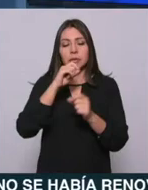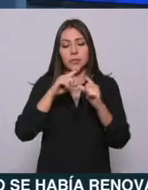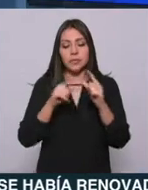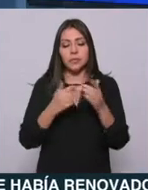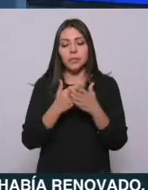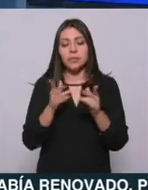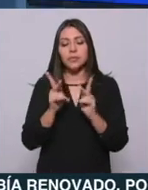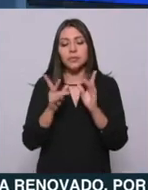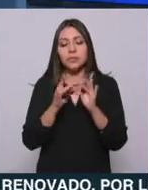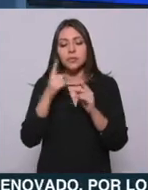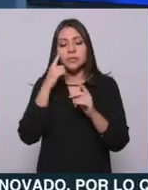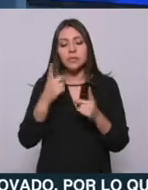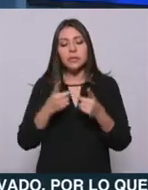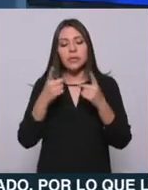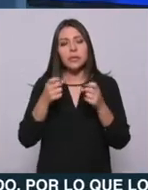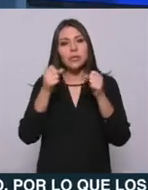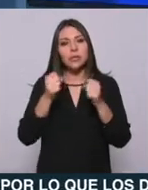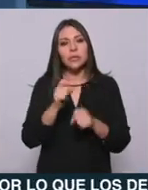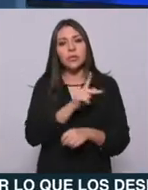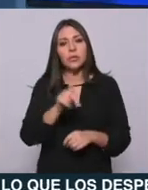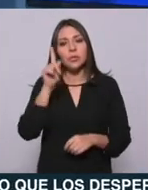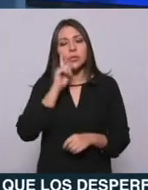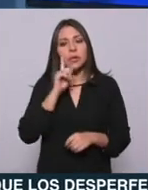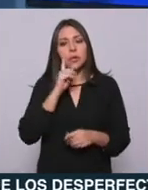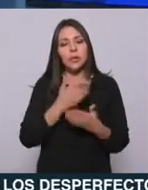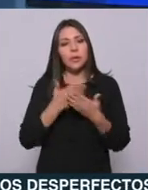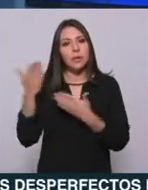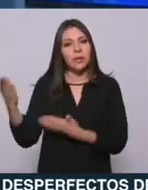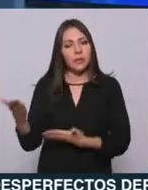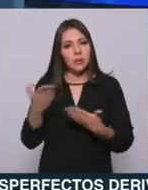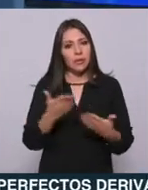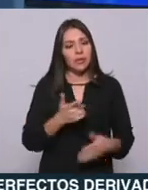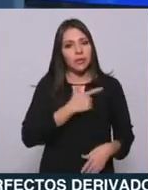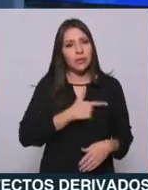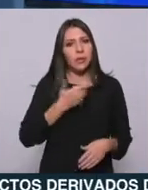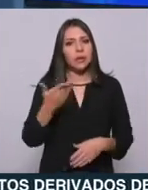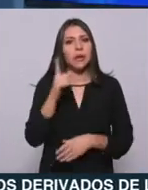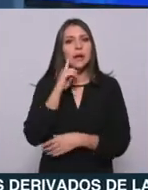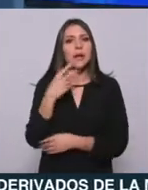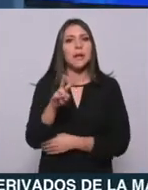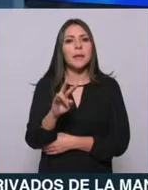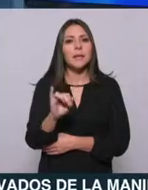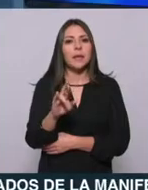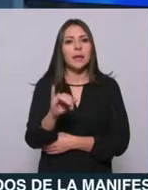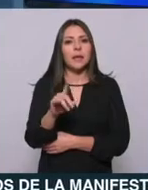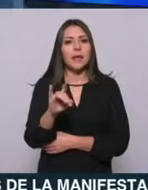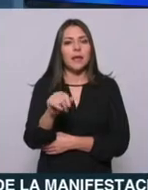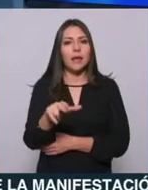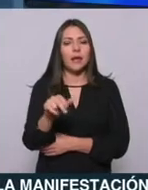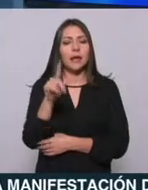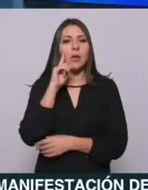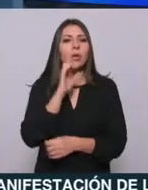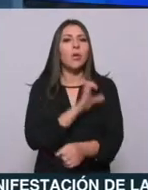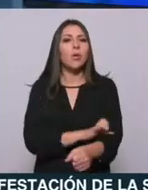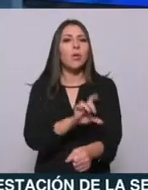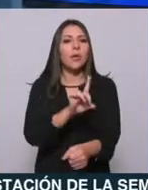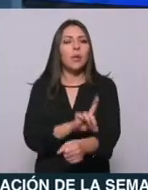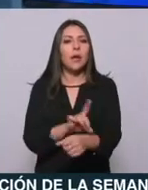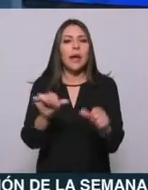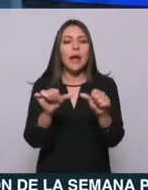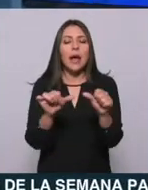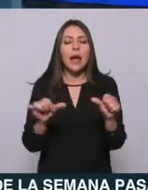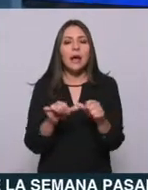busca garantizar seguridad a las mujeres, recibimos con mucho gusto esta noche a Viridiana Martínez. Ella es coordinadora del área de seguimiento a